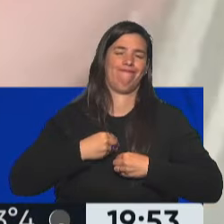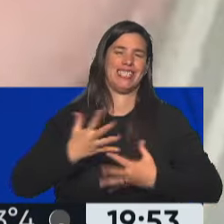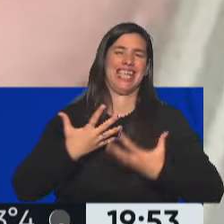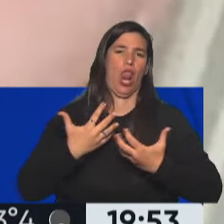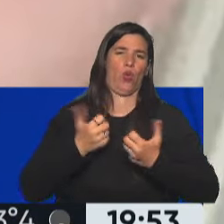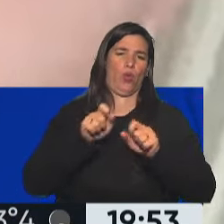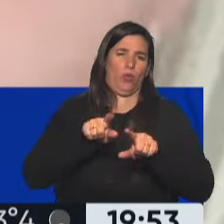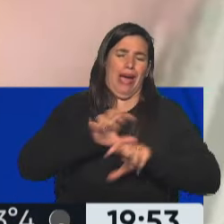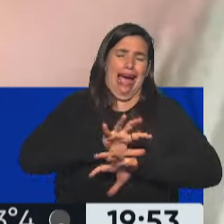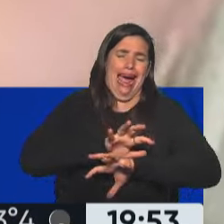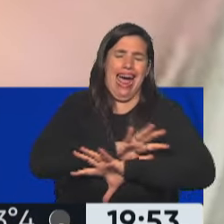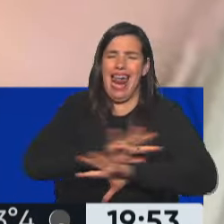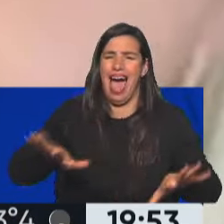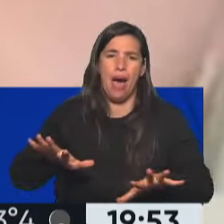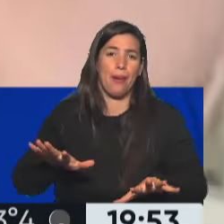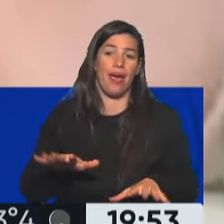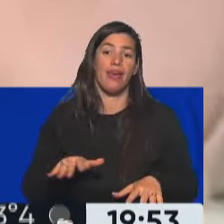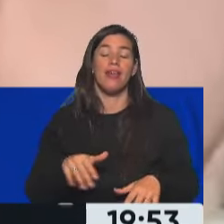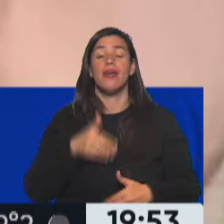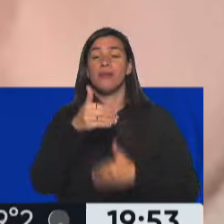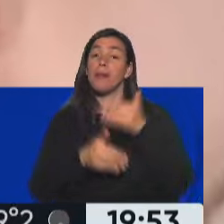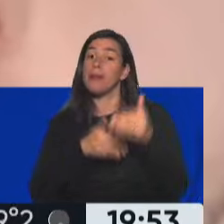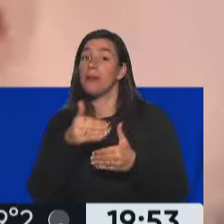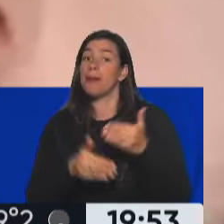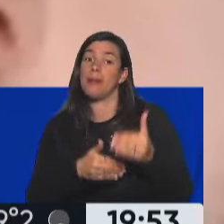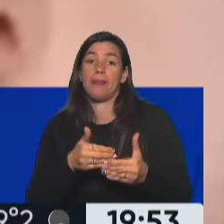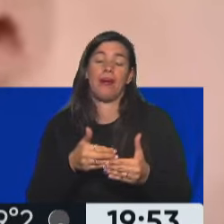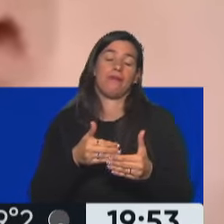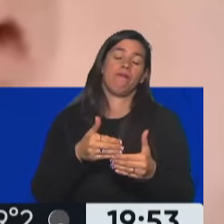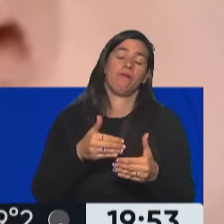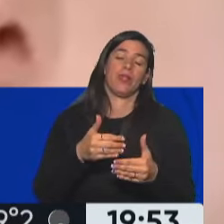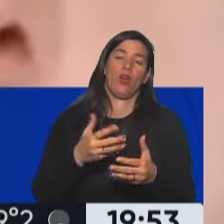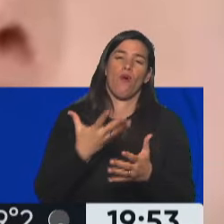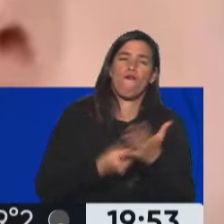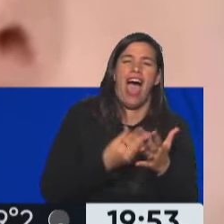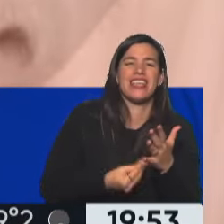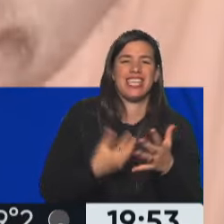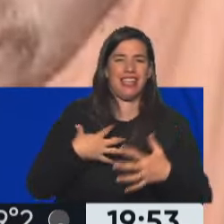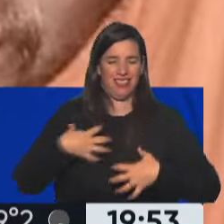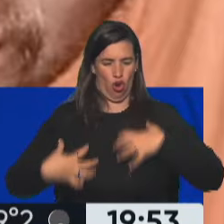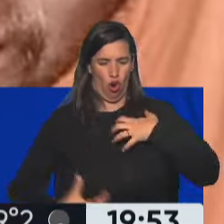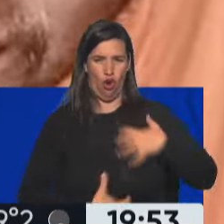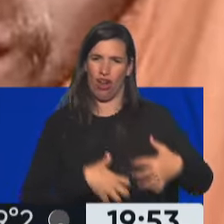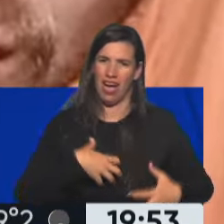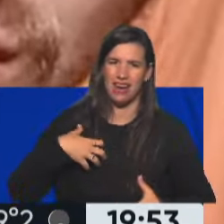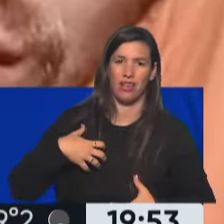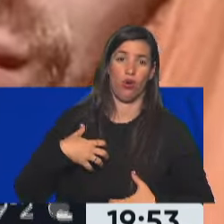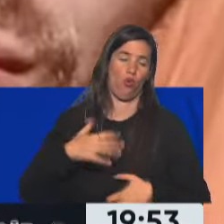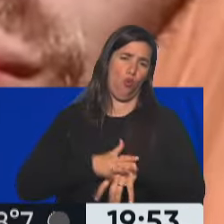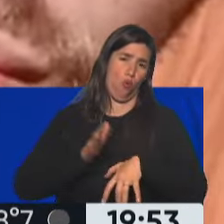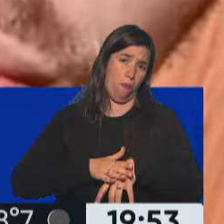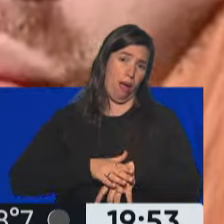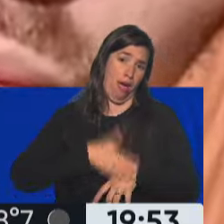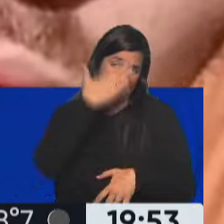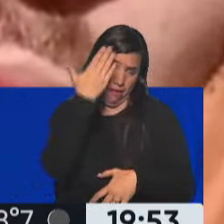de Calera, se debilitó después de padecer reiteradas fallas multiorgánicas producidas por este virus, viruela del mono.